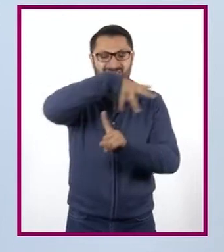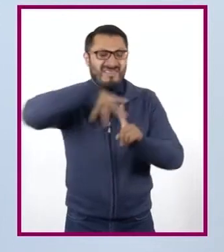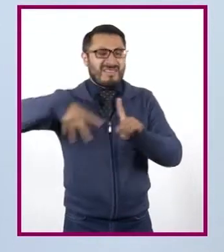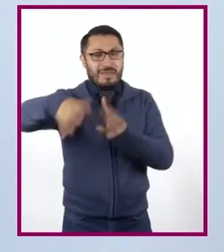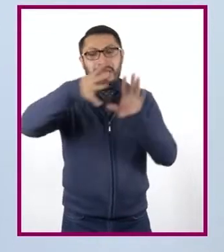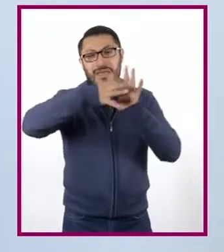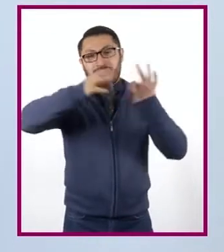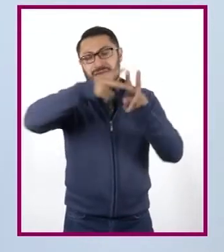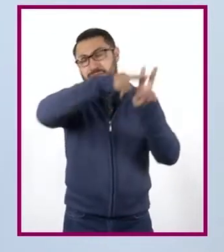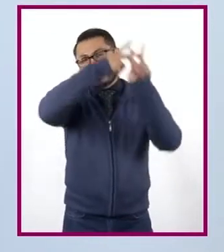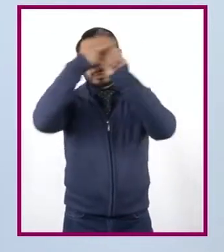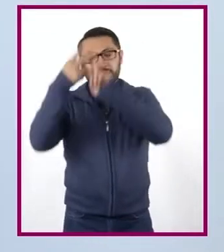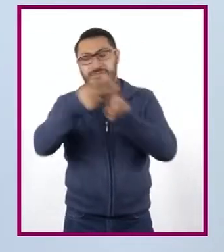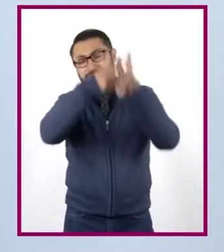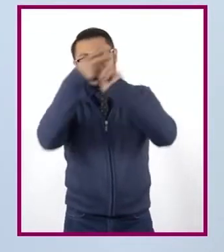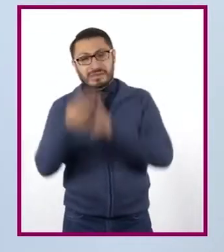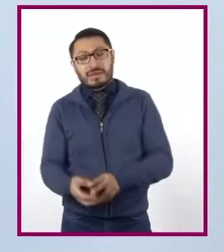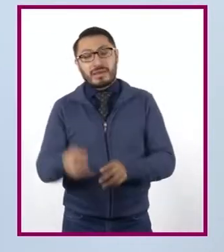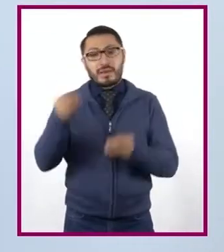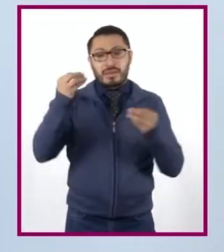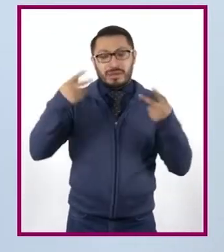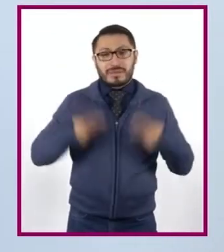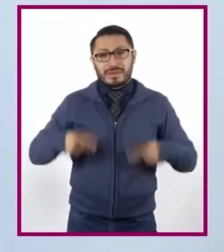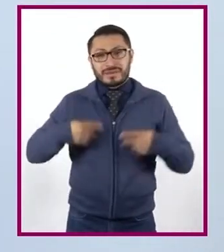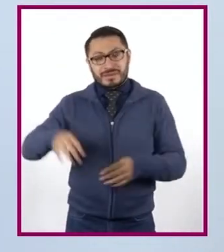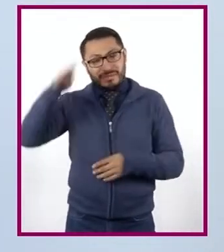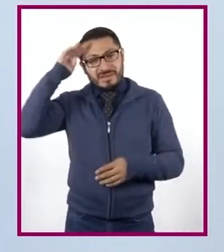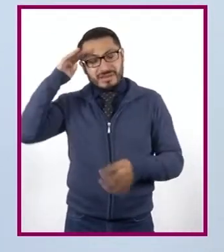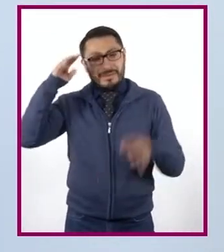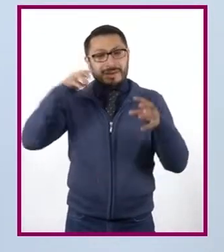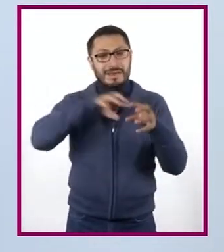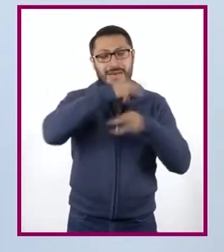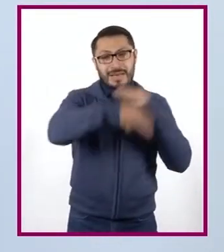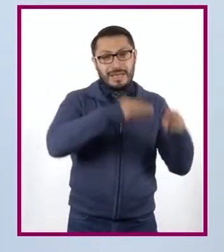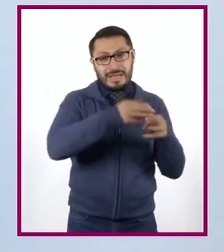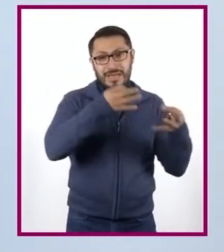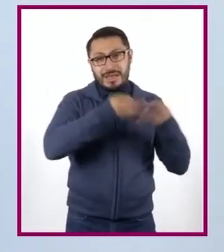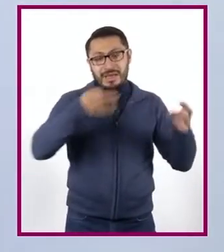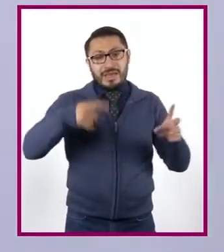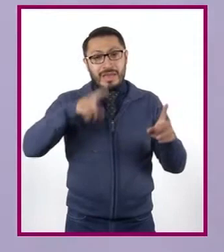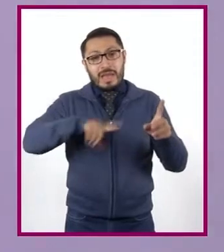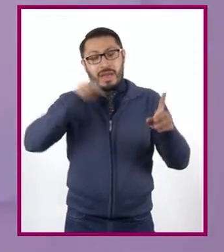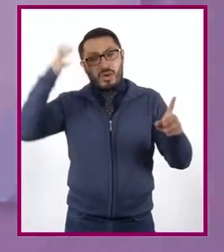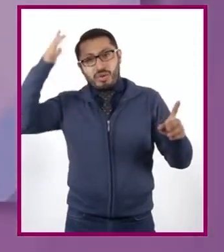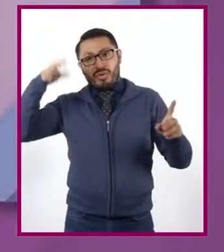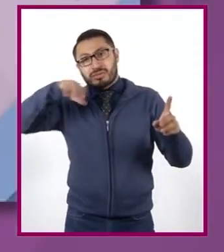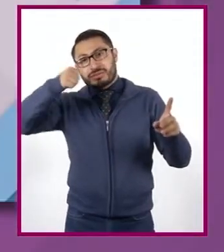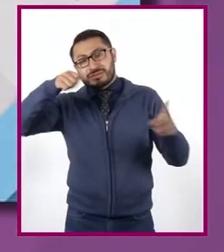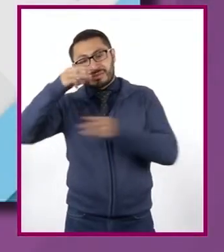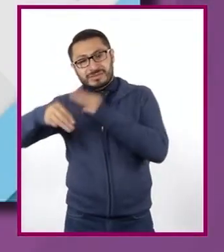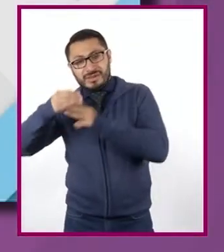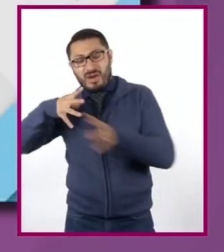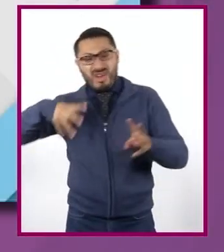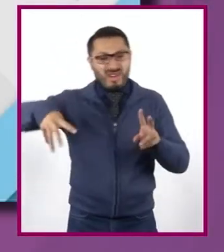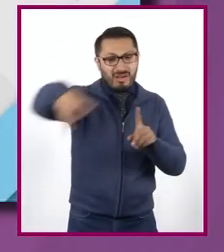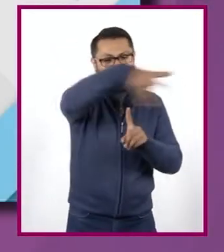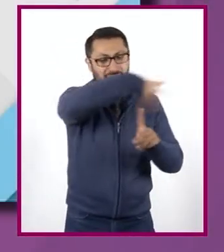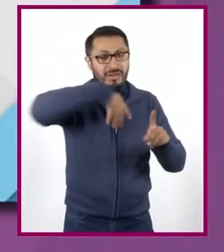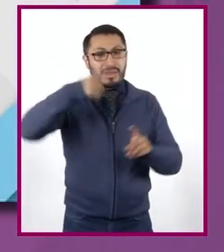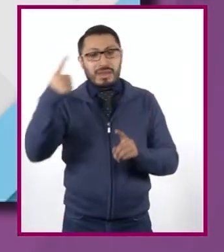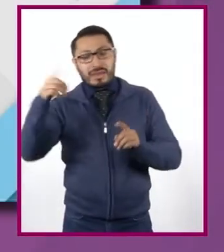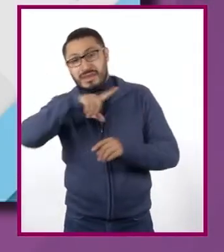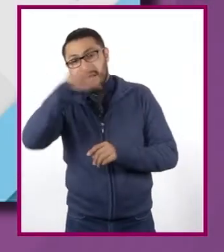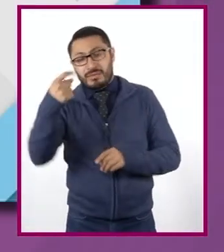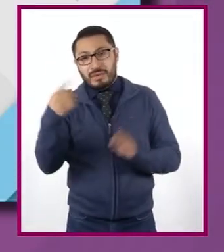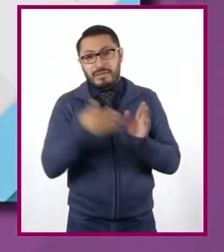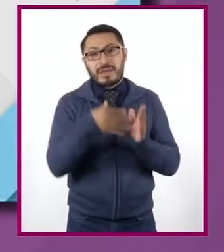la gente pensaba que el Sol y los planetas giraban alrededor de la Tierra. Hasta el año 1543, Copérnico propuso